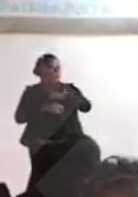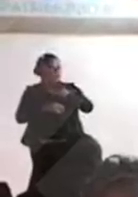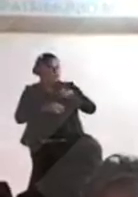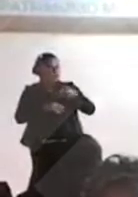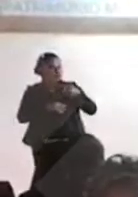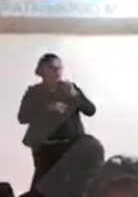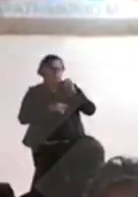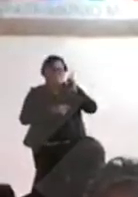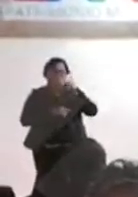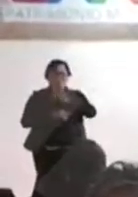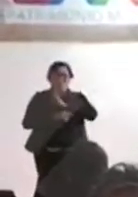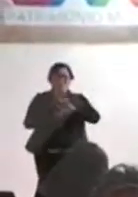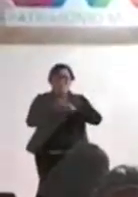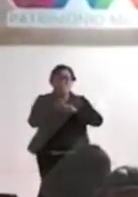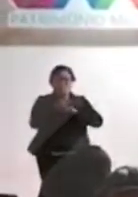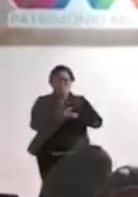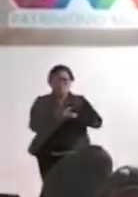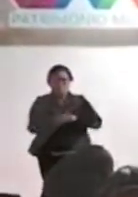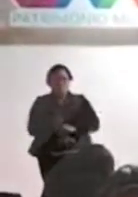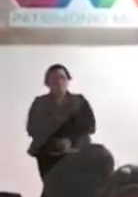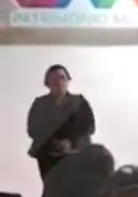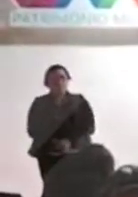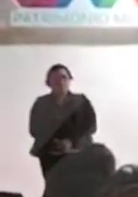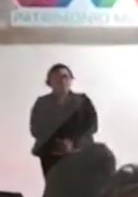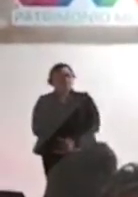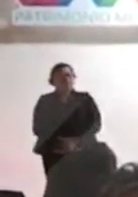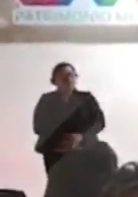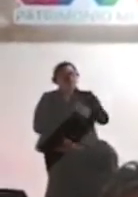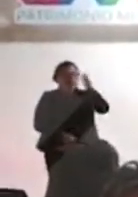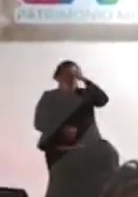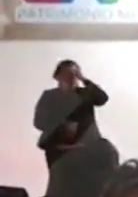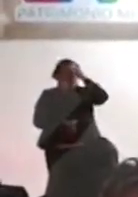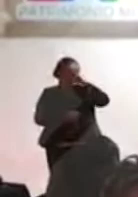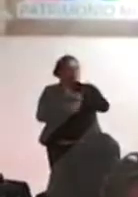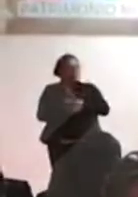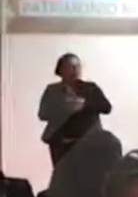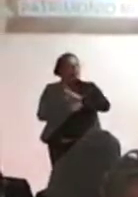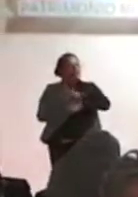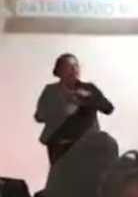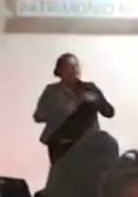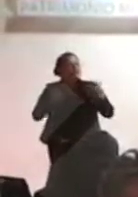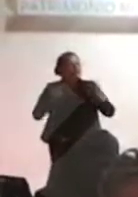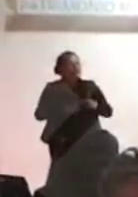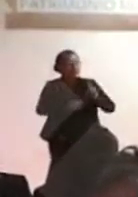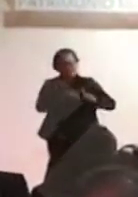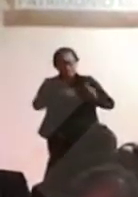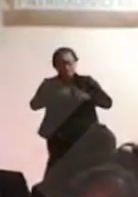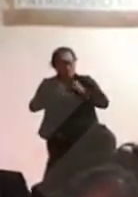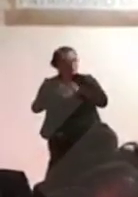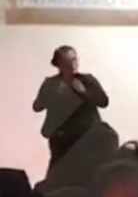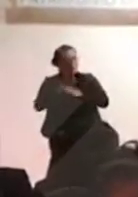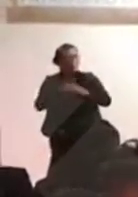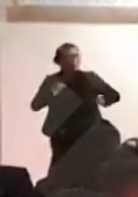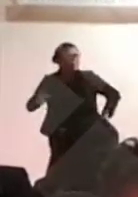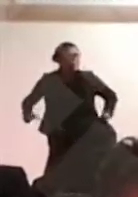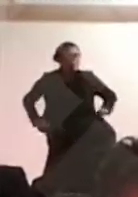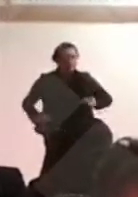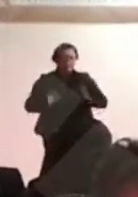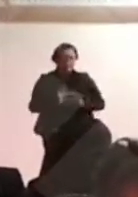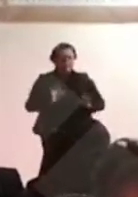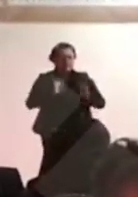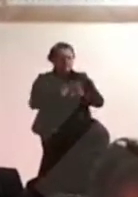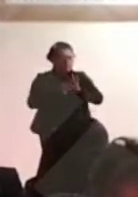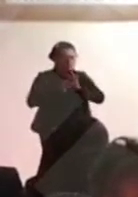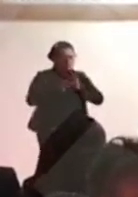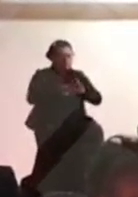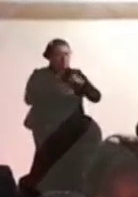En la recta final de su gestión, el presidente municipal de Oaxaca de Juárez, José Antonio Hernández Fraguas, emitió un mensaje a los oaxaqueños en el que se dio a conocer los